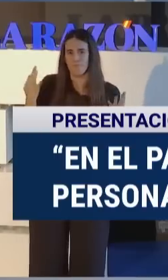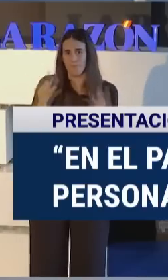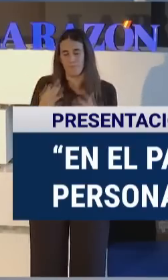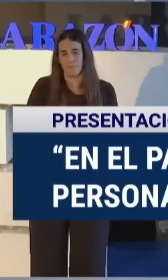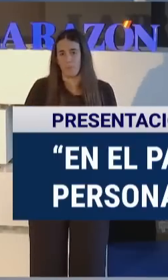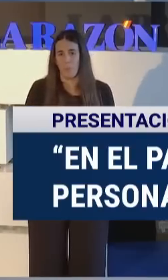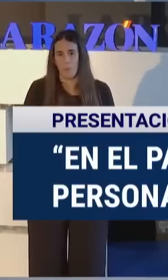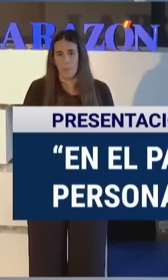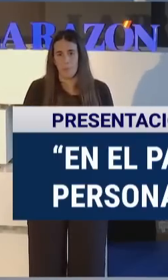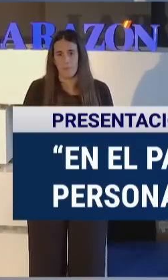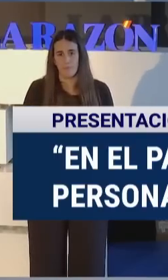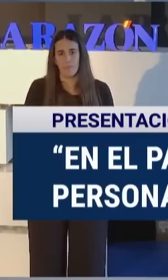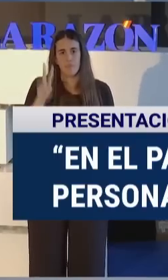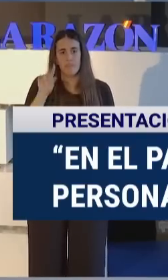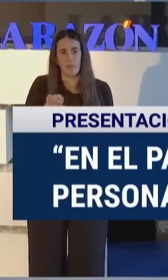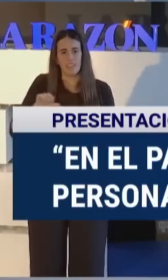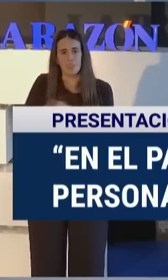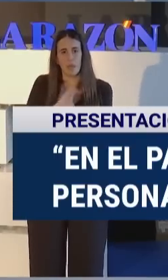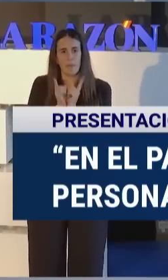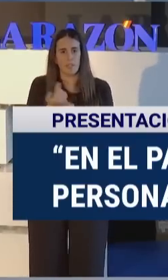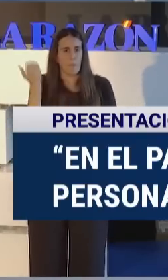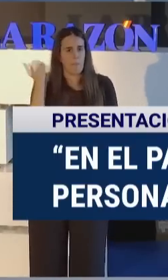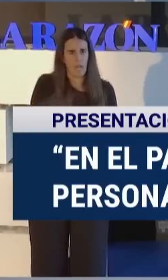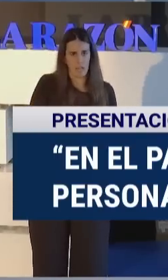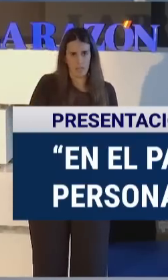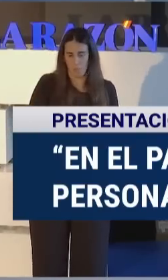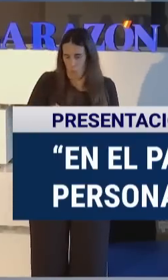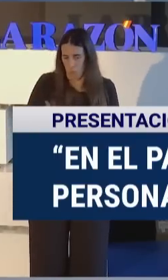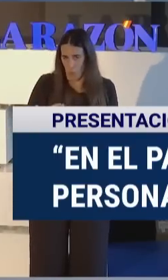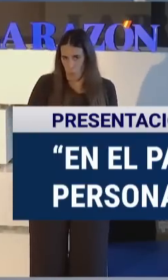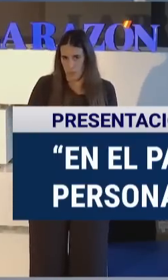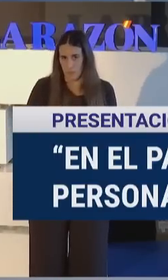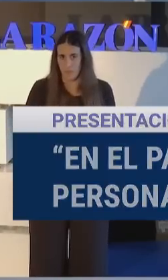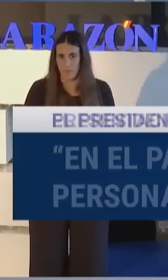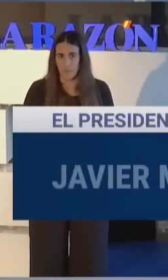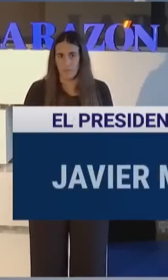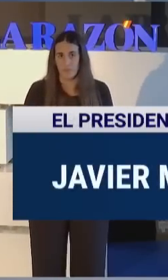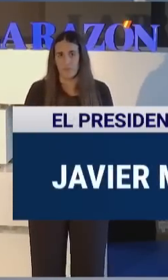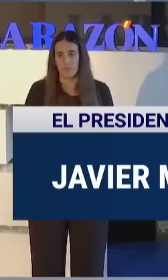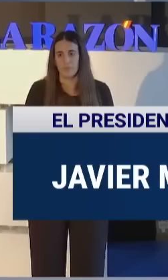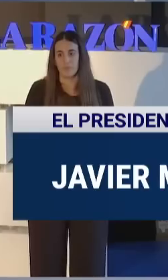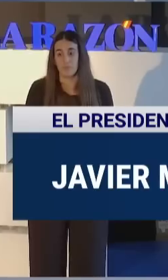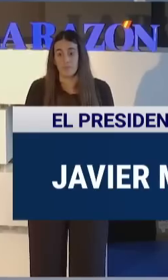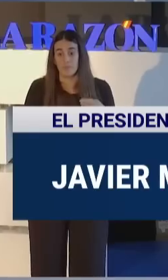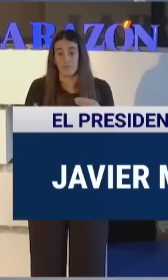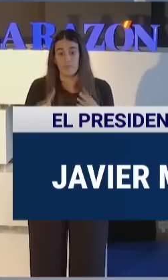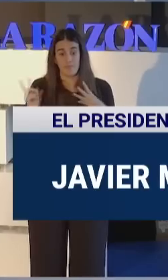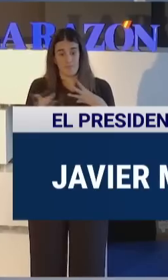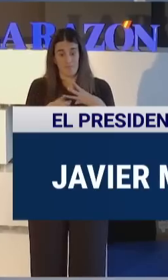digamos, que eso del atraso cambiario está mal, pero no importa. Y después, la tercera parte del libro